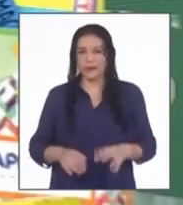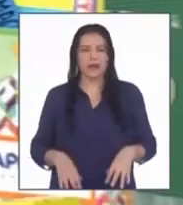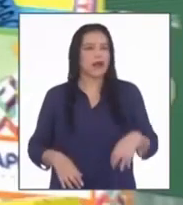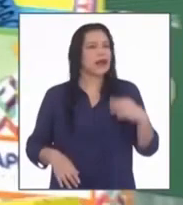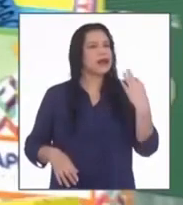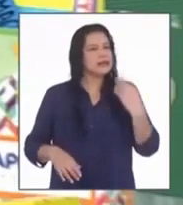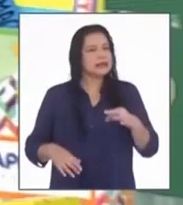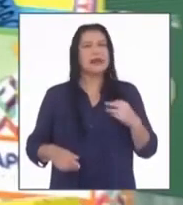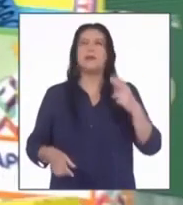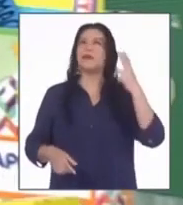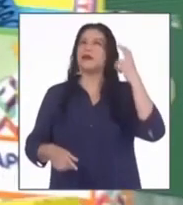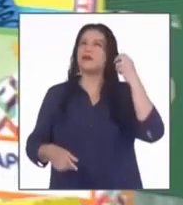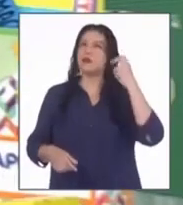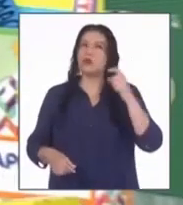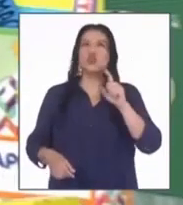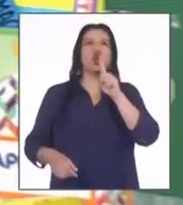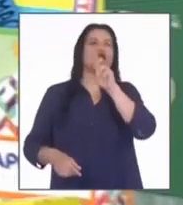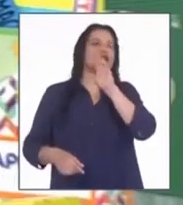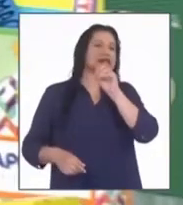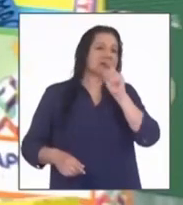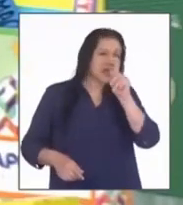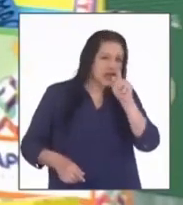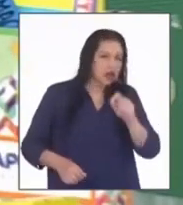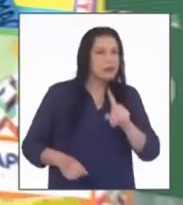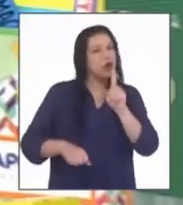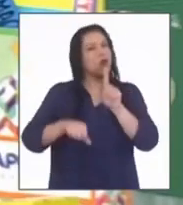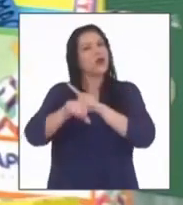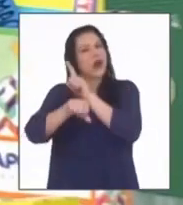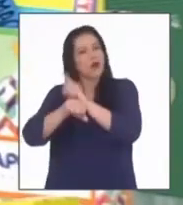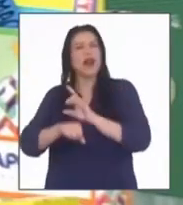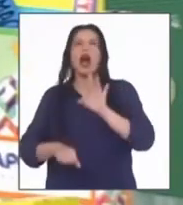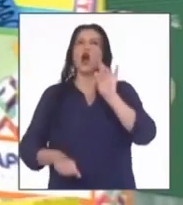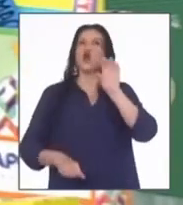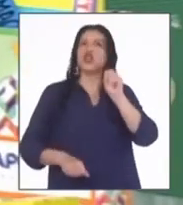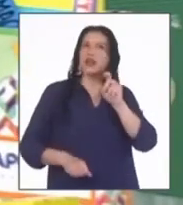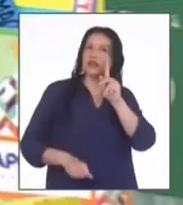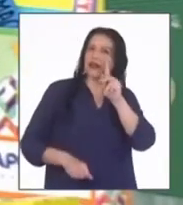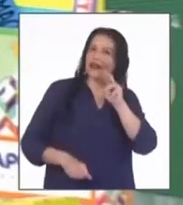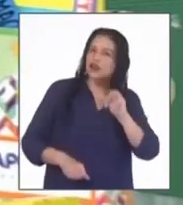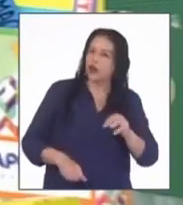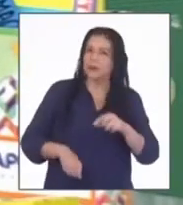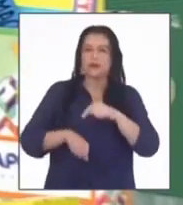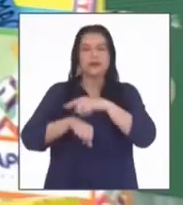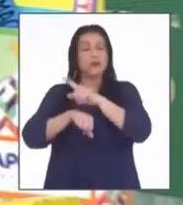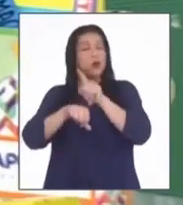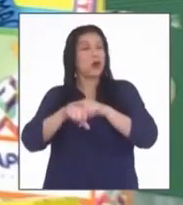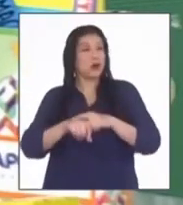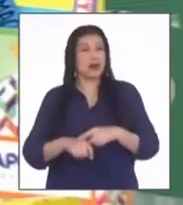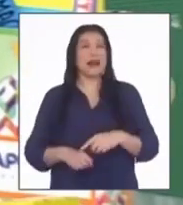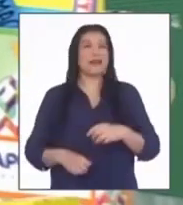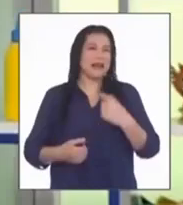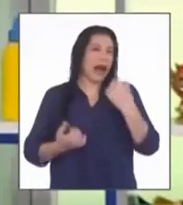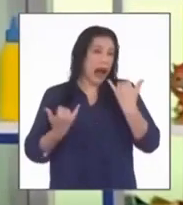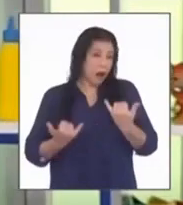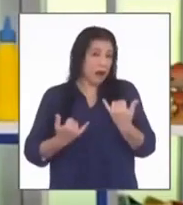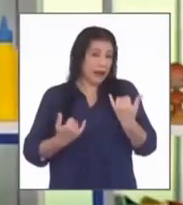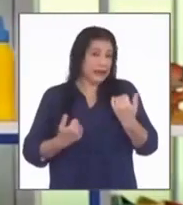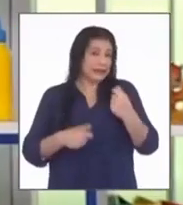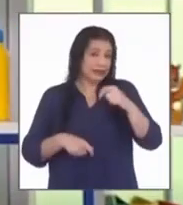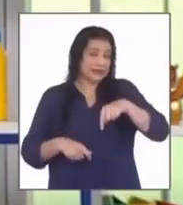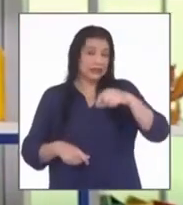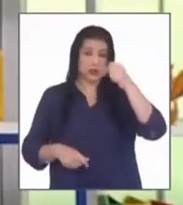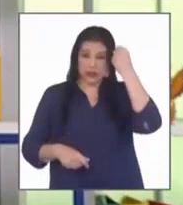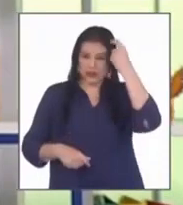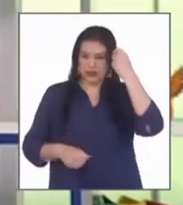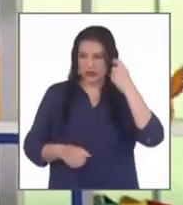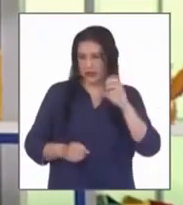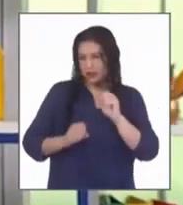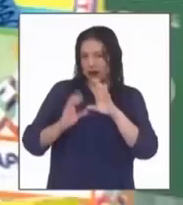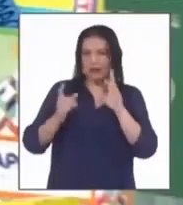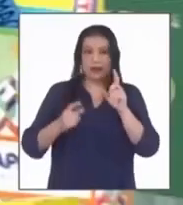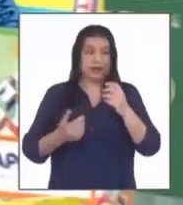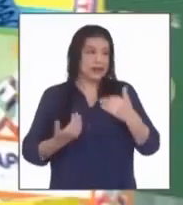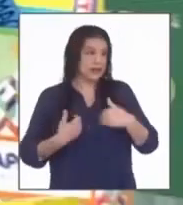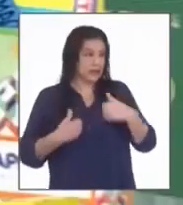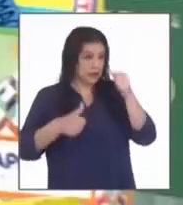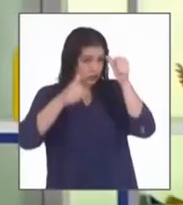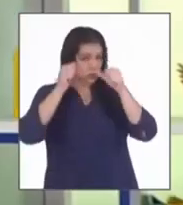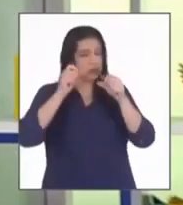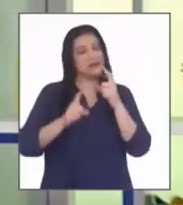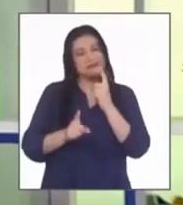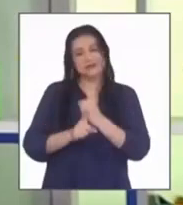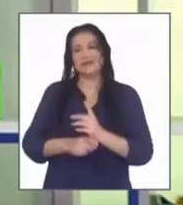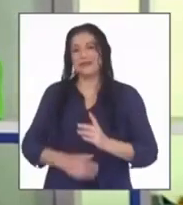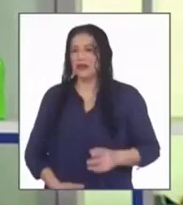Siempre escucho 100 kilómetros por hora, 80 kilómetros por hora. Es hora de entender bien de qué se trata. Steph, ¿tienes dudas sobre eso?